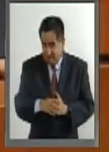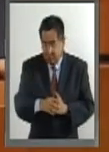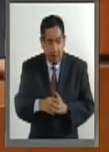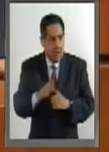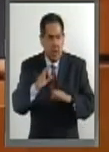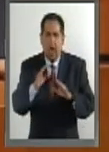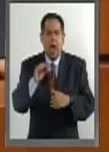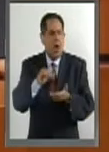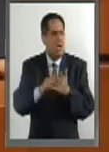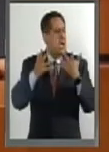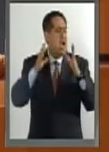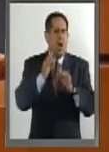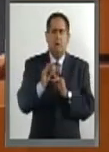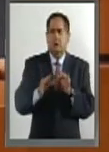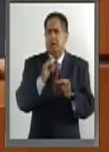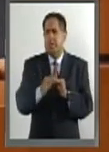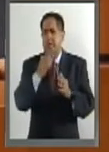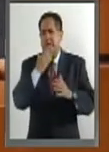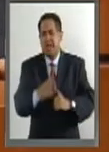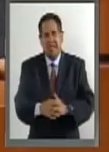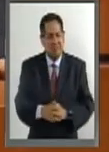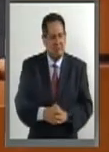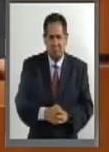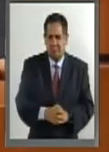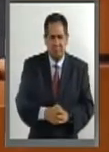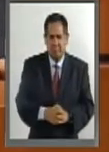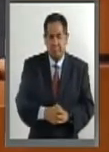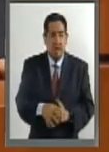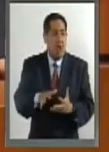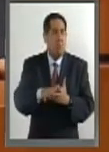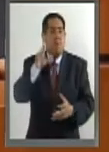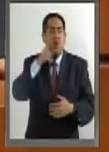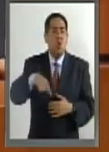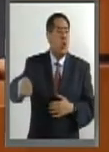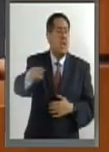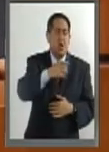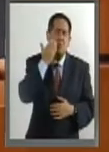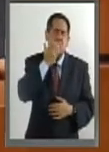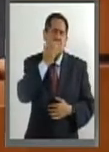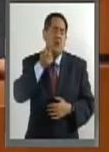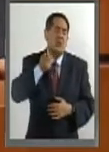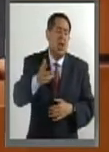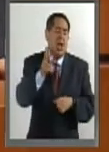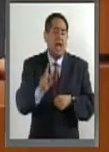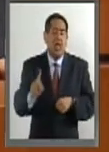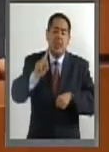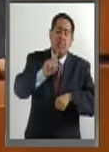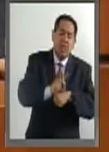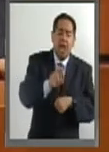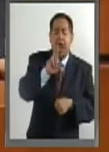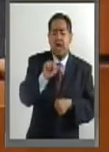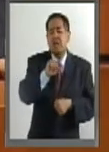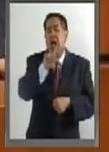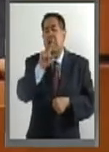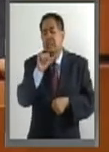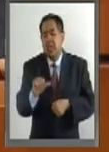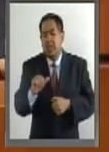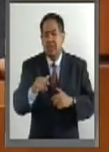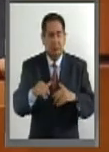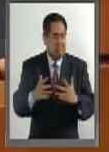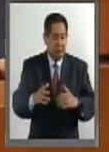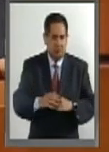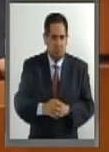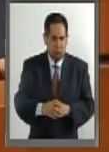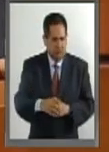más. A lo mejor para la mayoría va a seguir siendo el Día de la Raza, aunque el decreto del